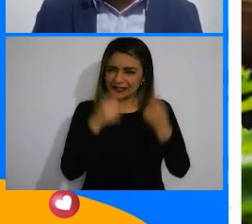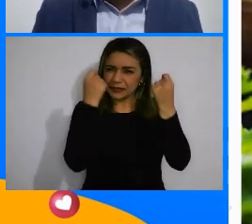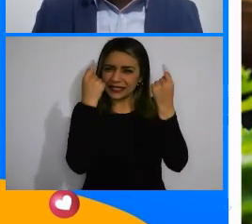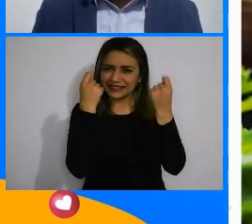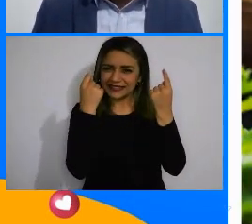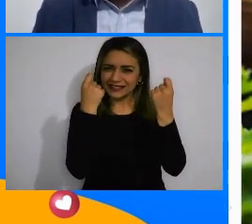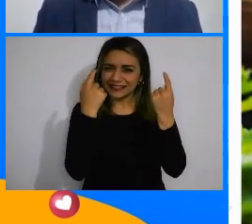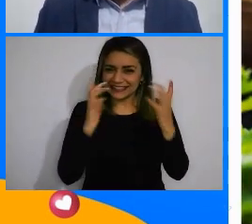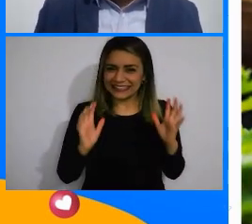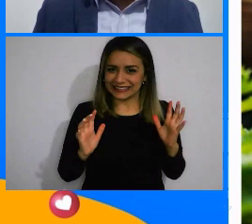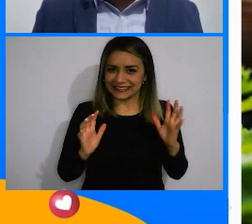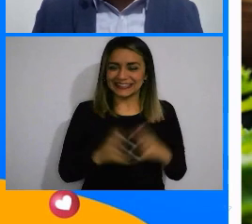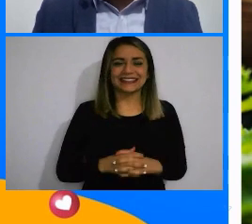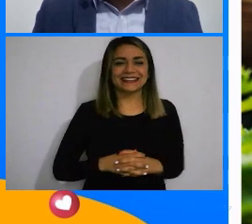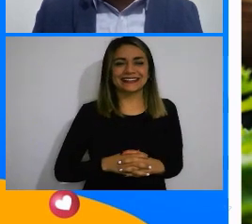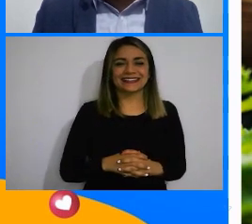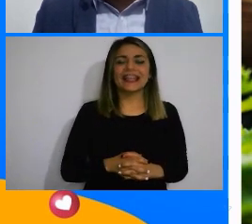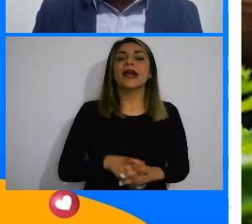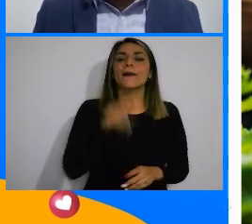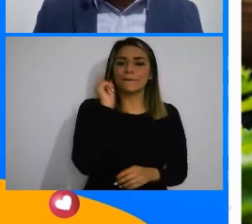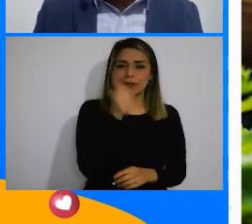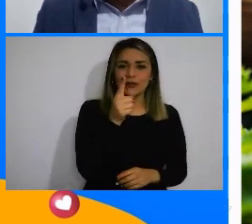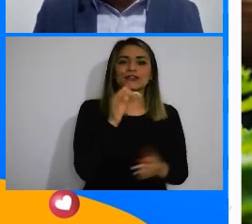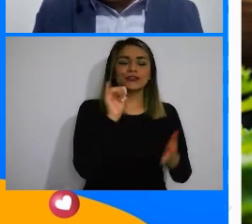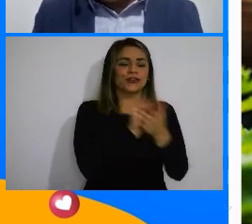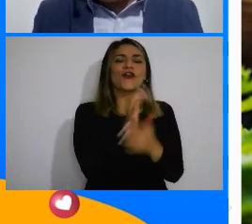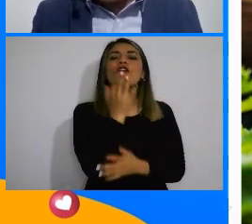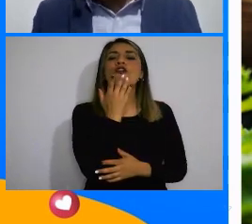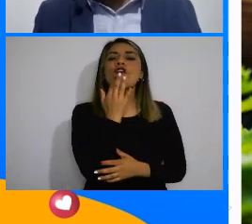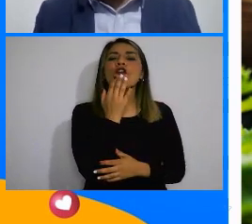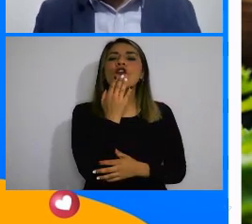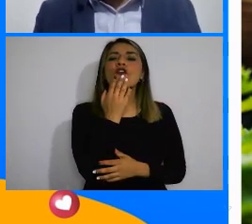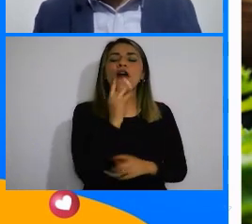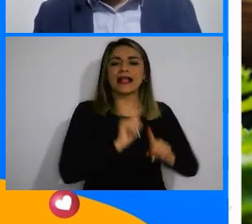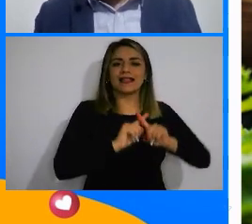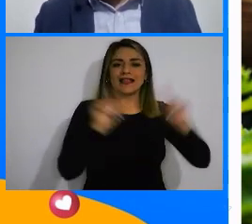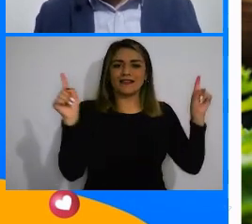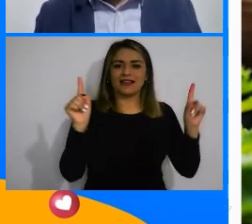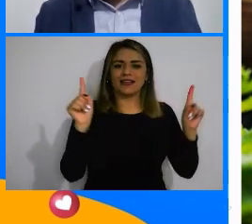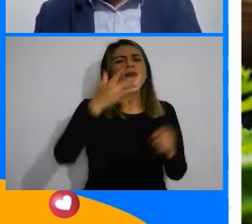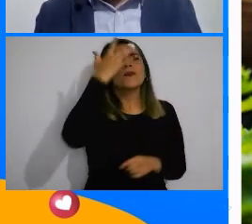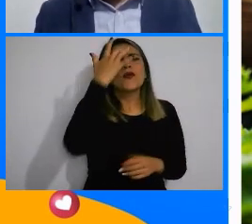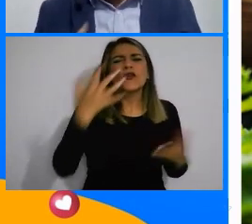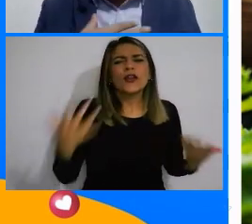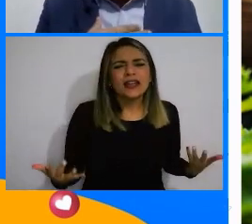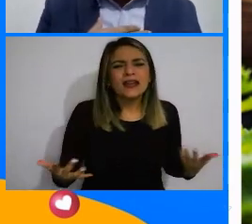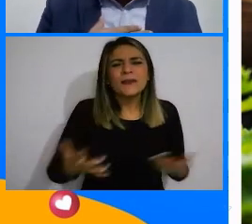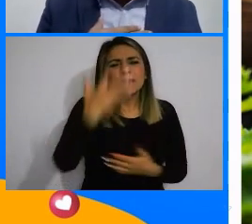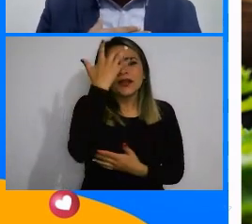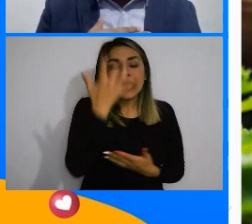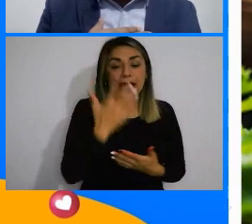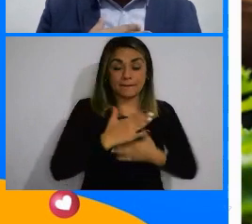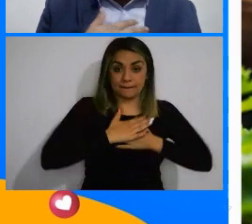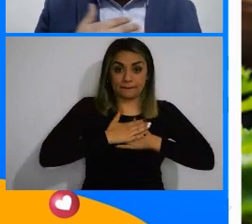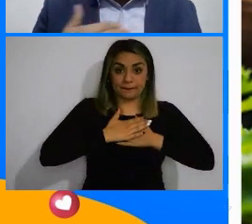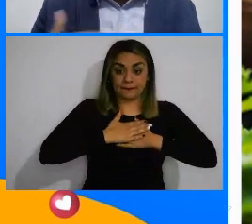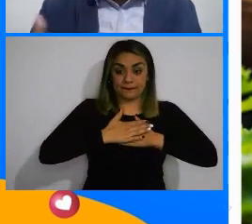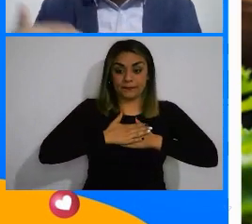¿cierto? Por eso yo la puse en un color diferente. ¿Por qué? Porque para mí,